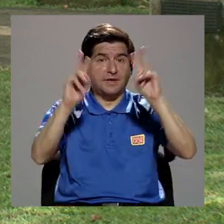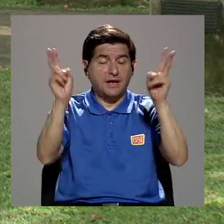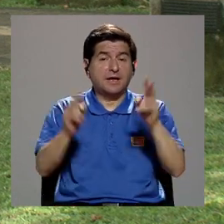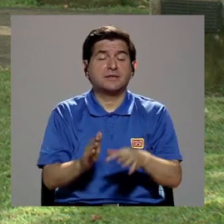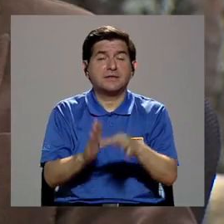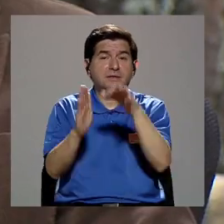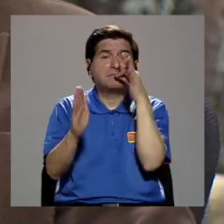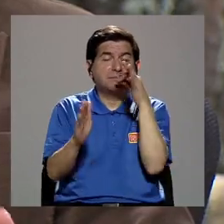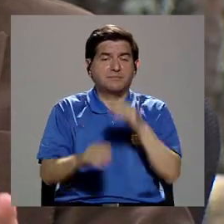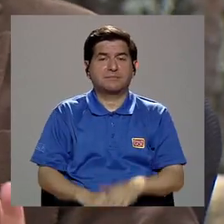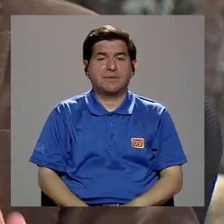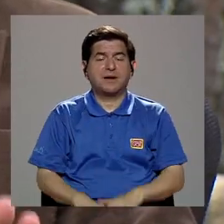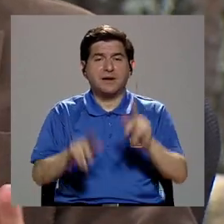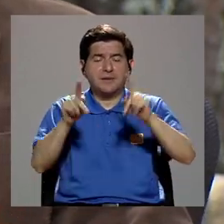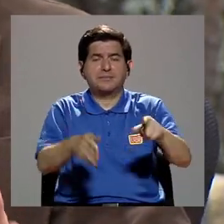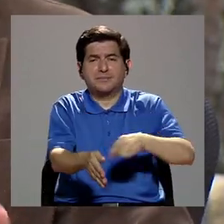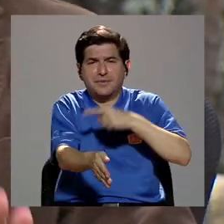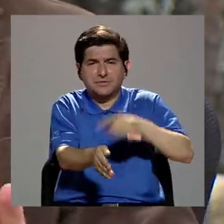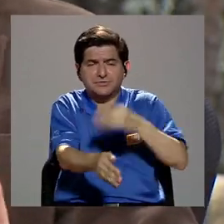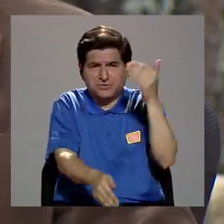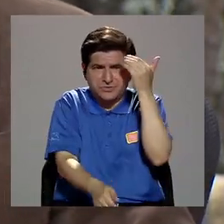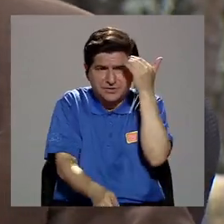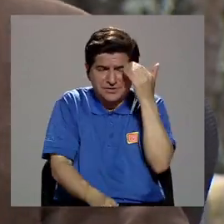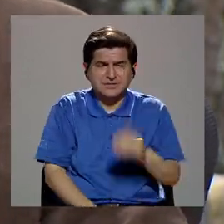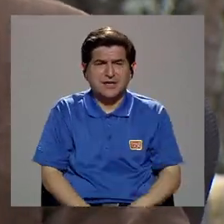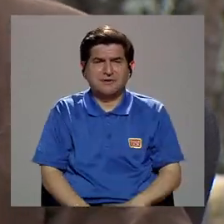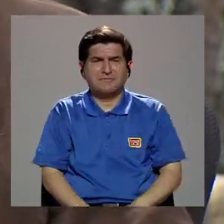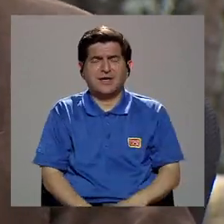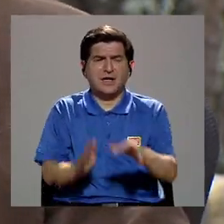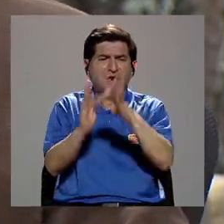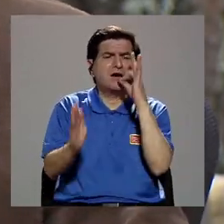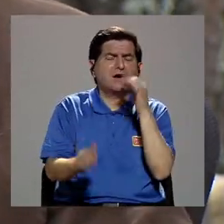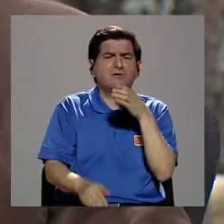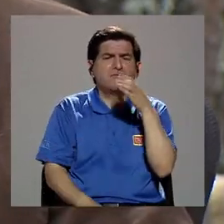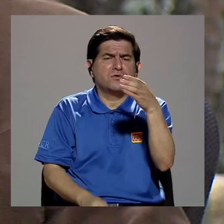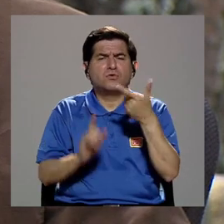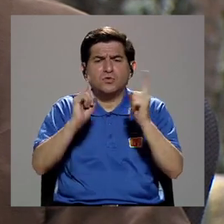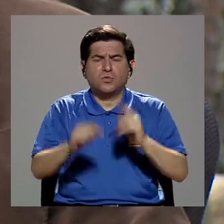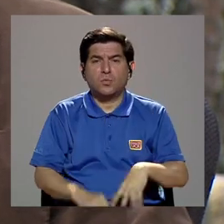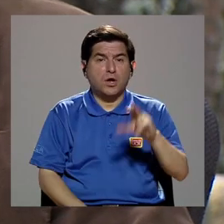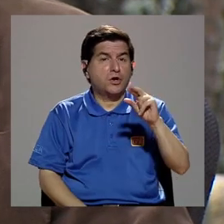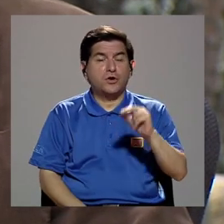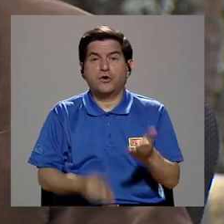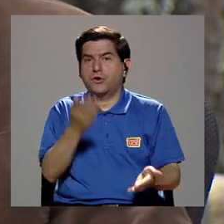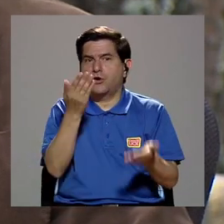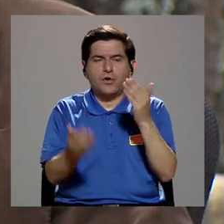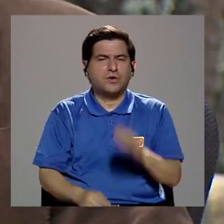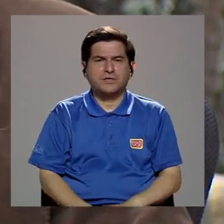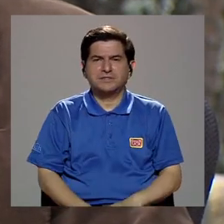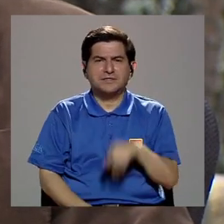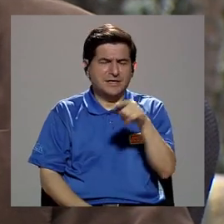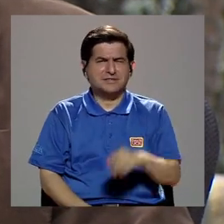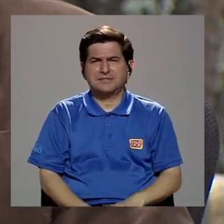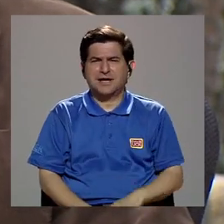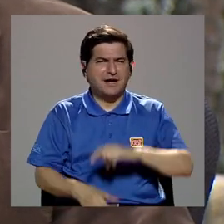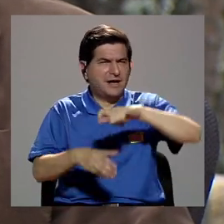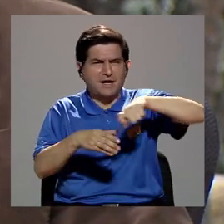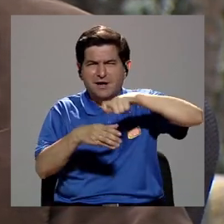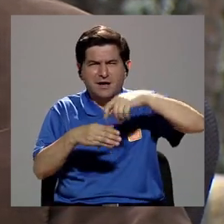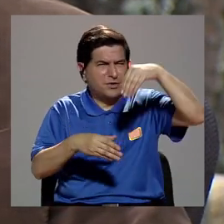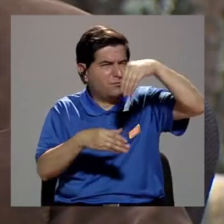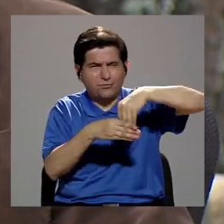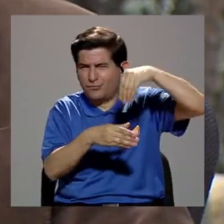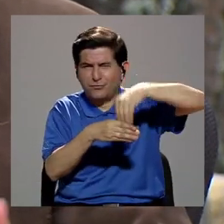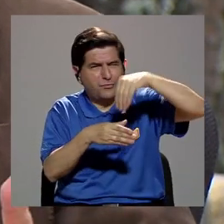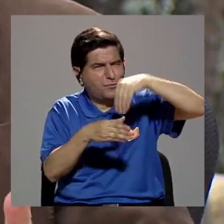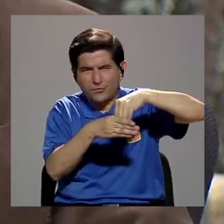frutas, imagino, ¿verdad? Los que son diabéticos, hay que saber cuáles frutas son las más recomendadas para no cargar más de glucosa y el tema